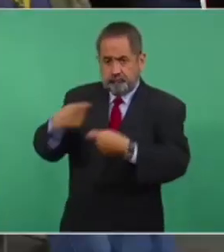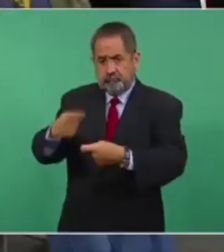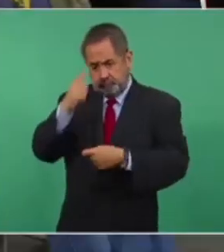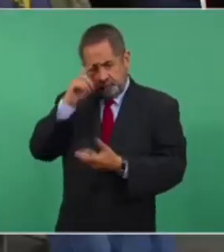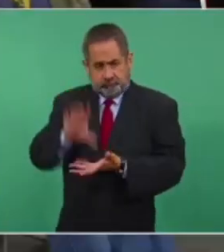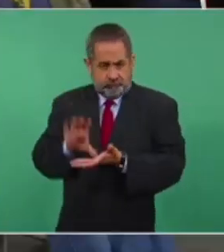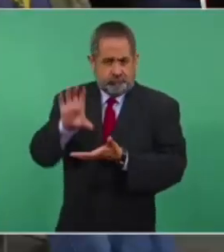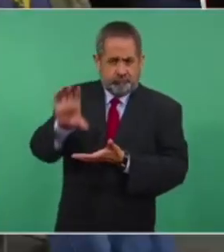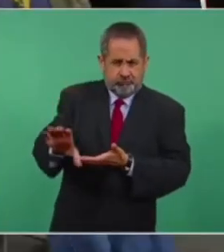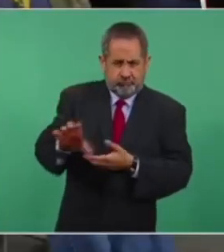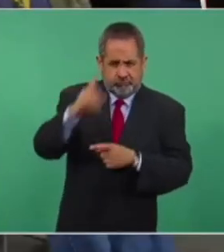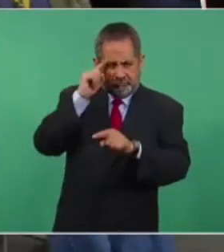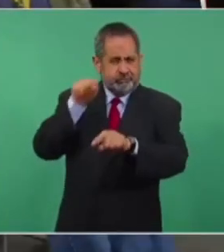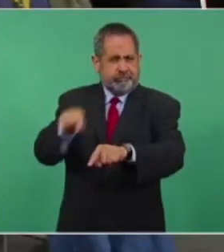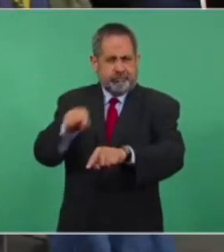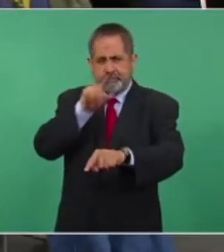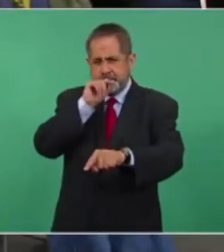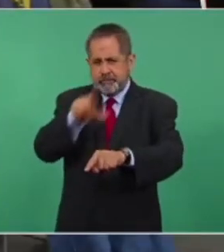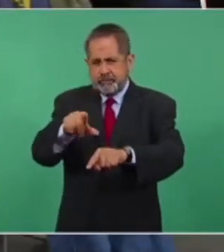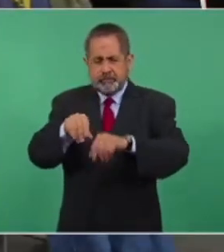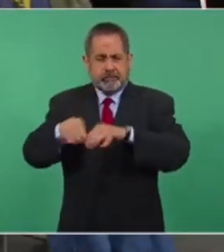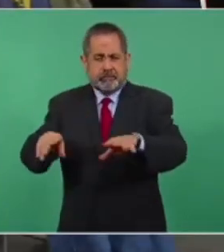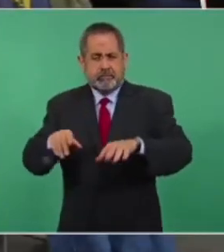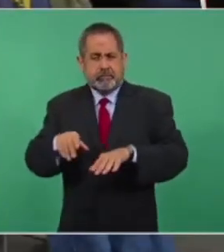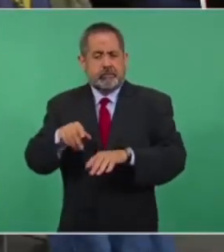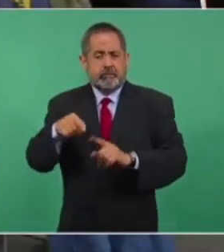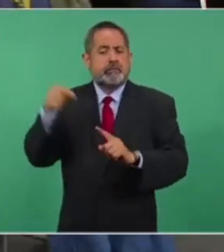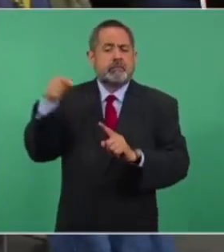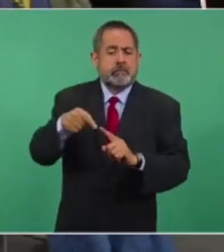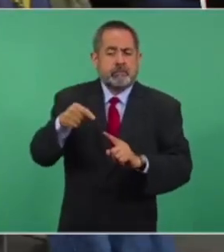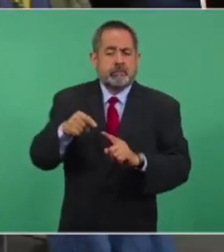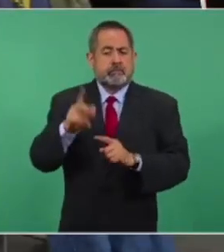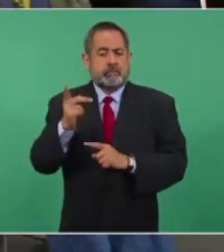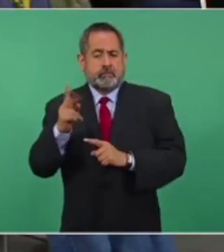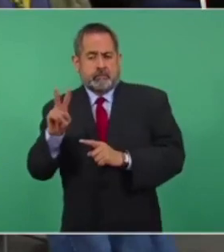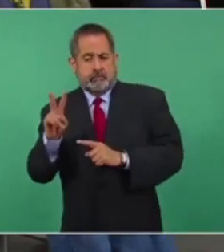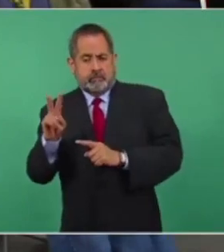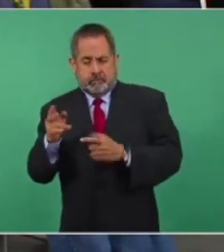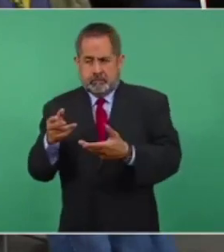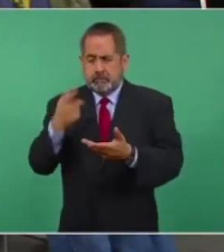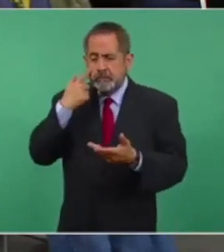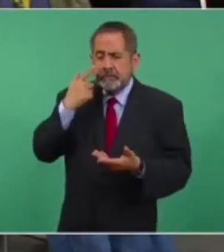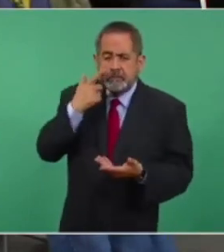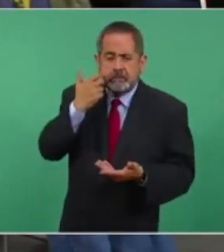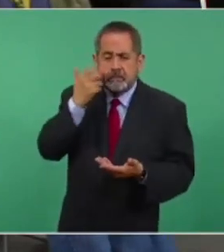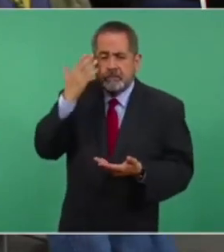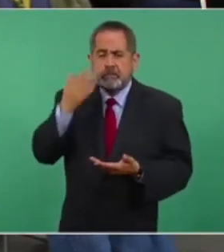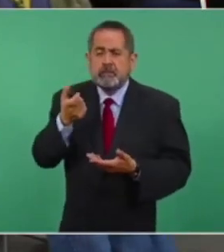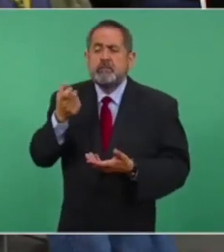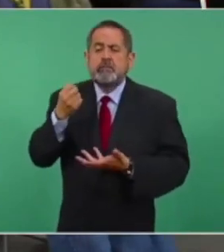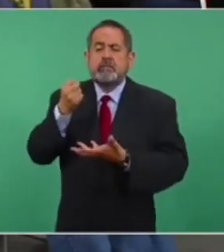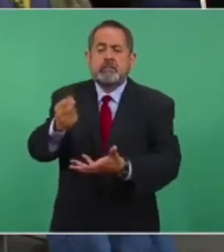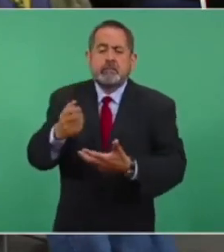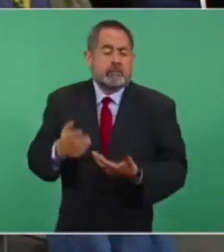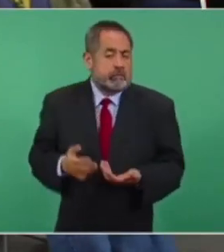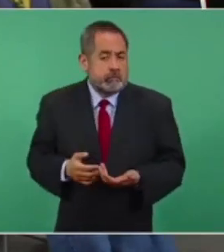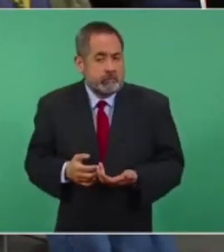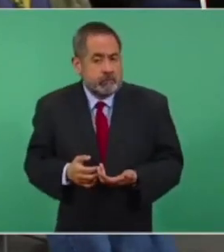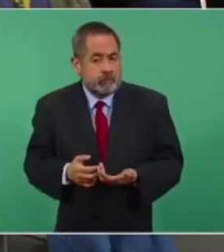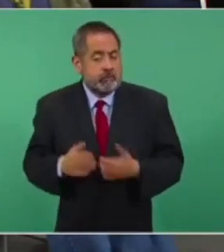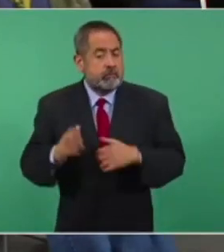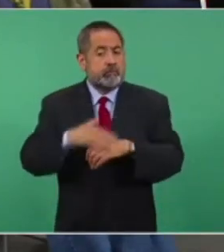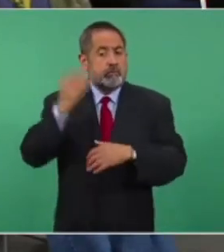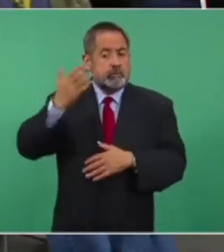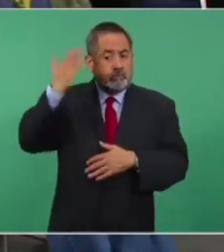Jalisco, en particular lo de Puerto Vallarta, porque antes